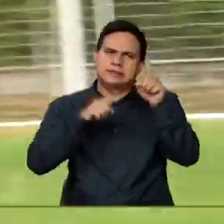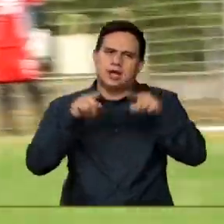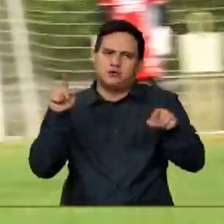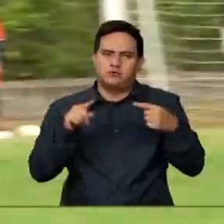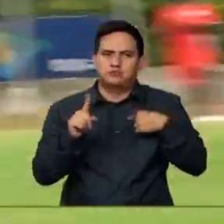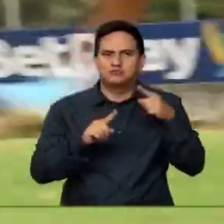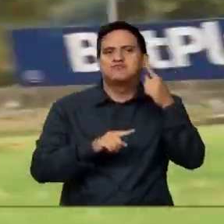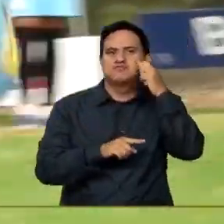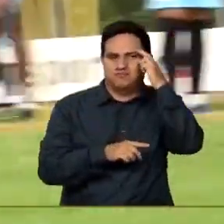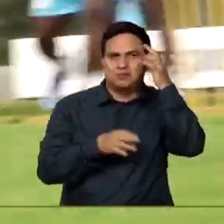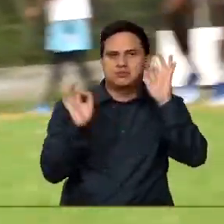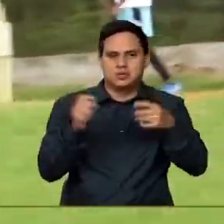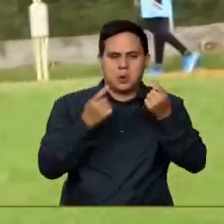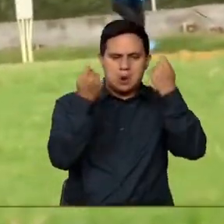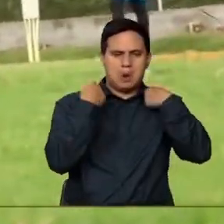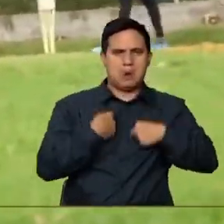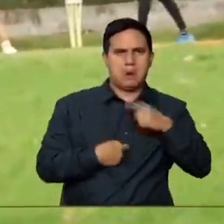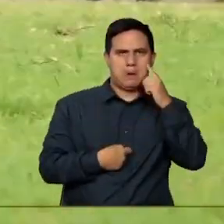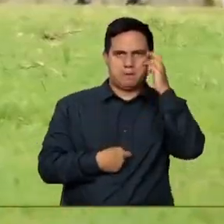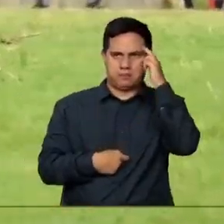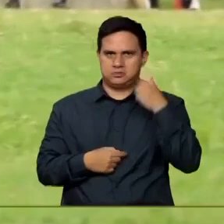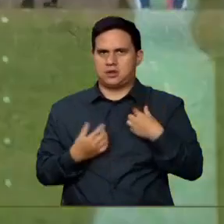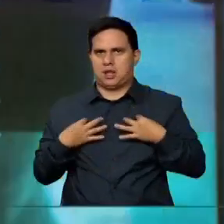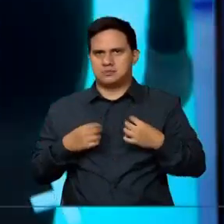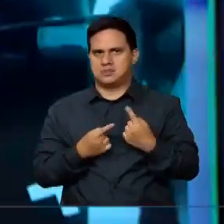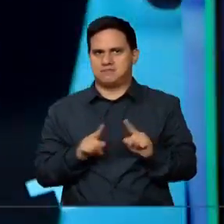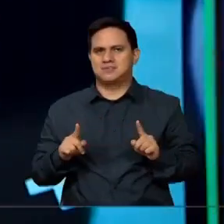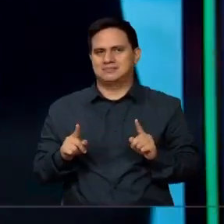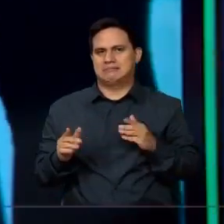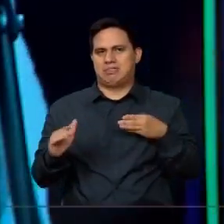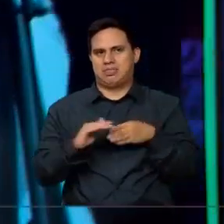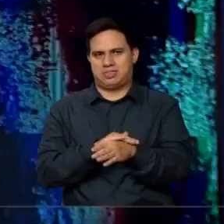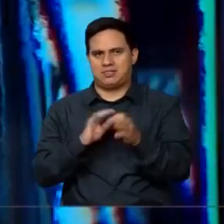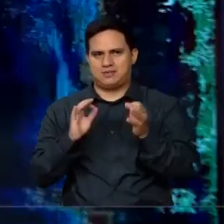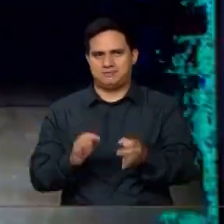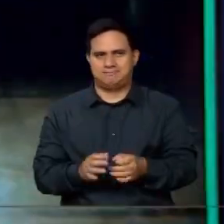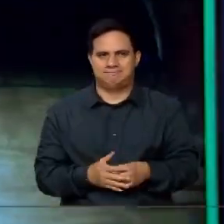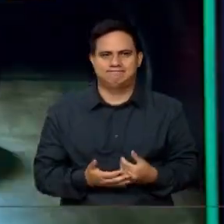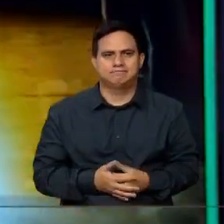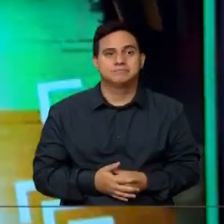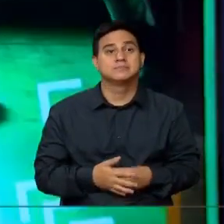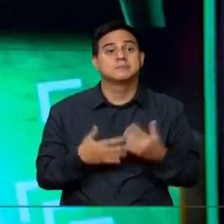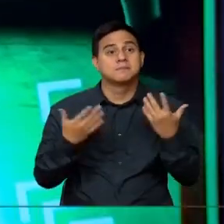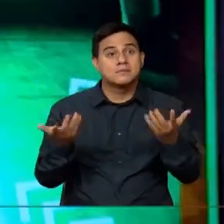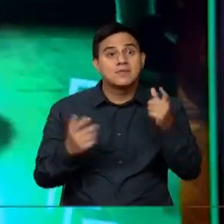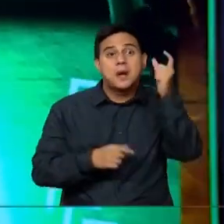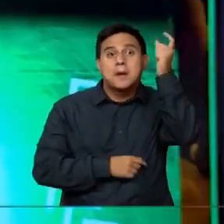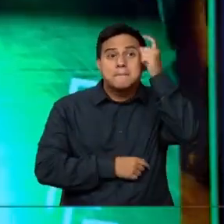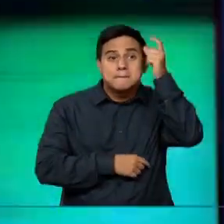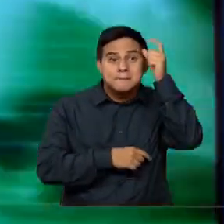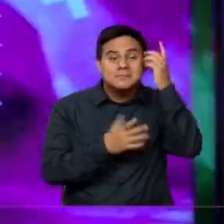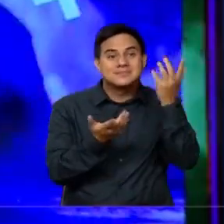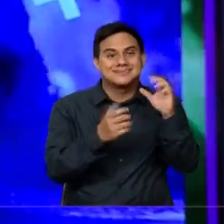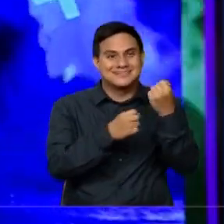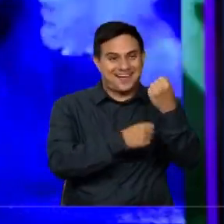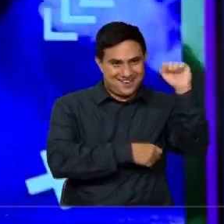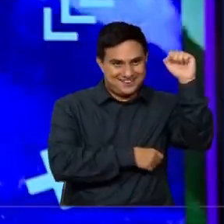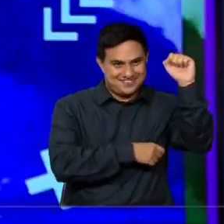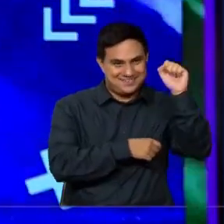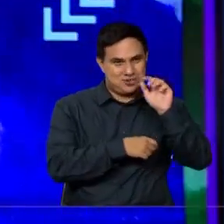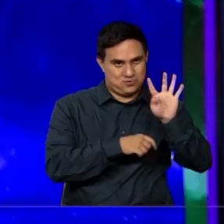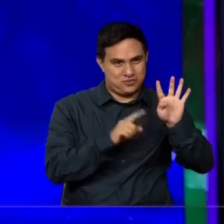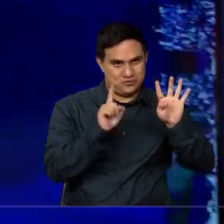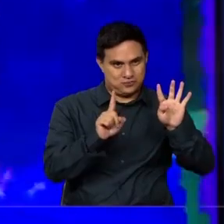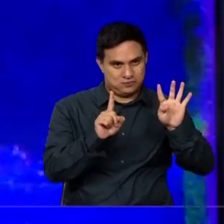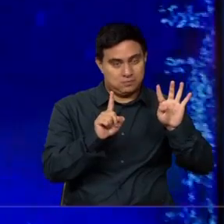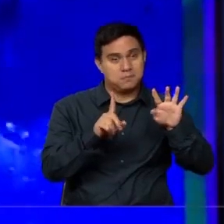con un color de camisa diferente. Ambos equipos llegan con victorias. La del América, que fue contundente 4-1 sobre Atlético Nacional, mientras